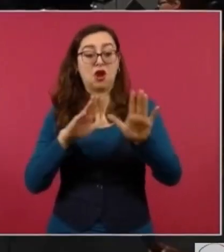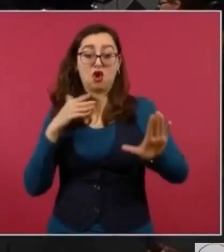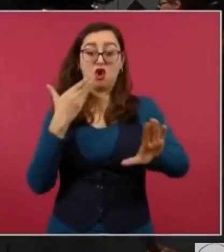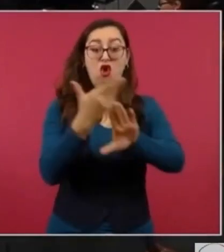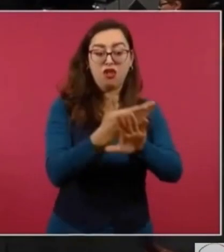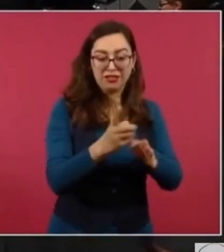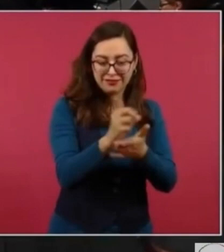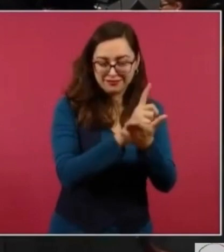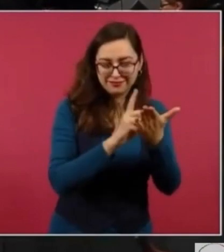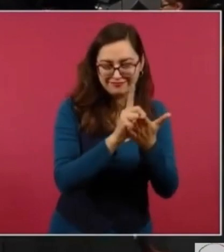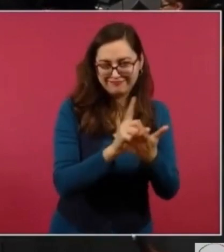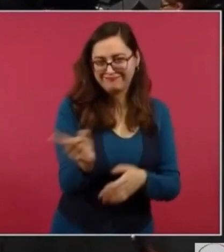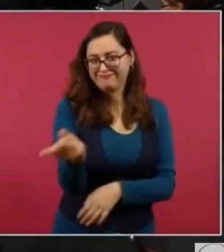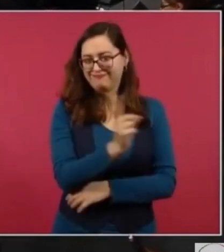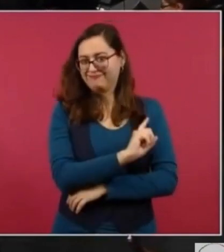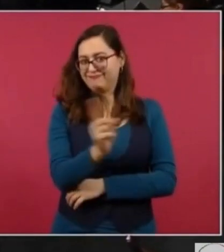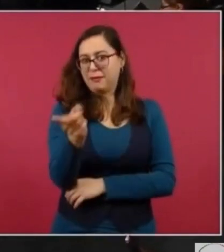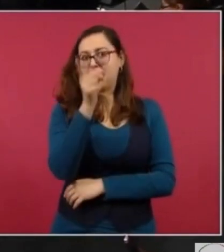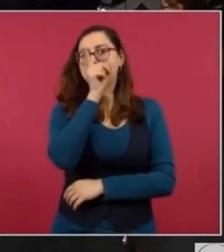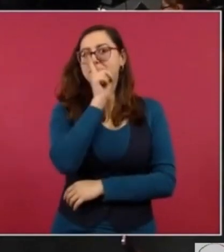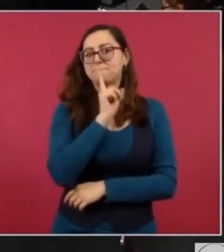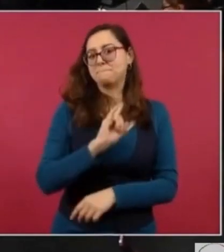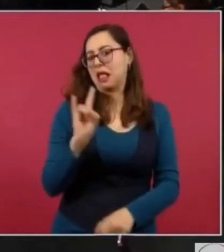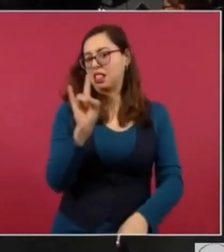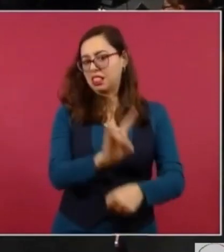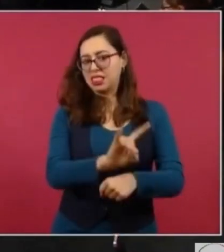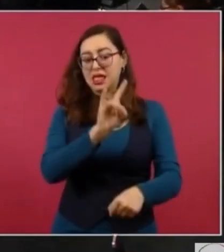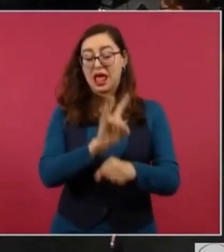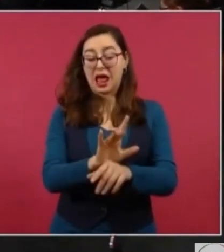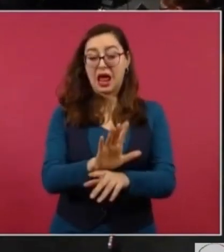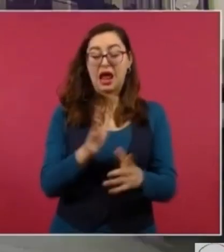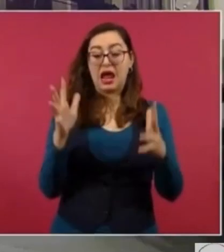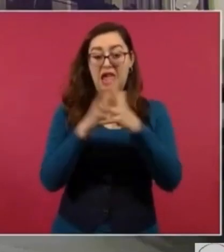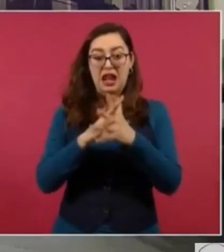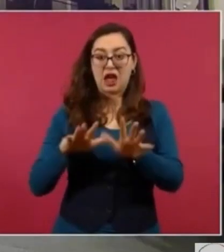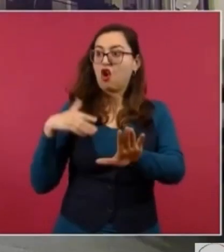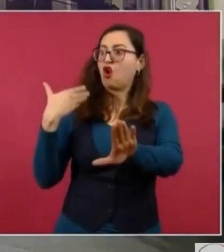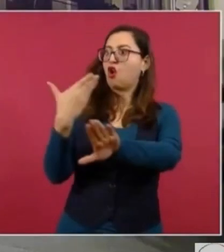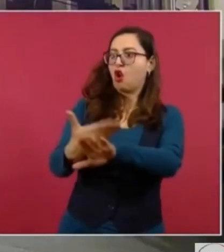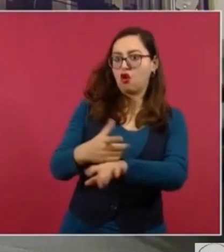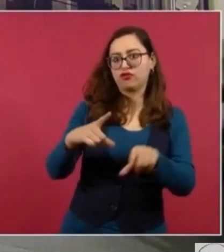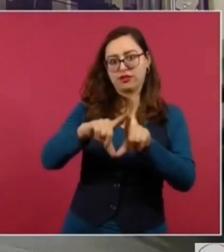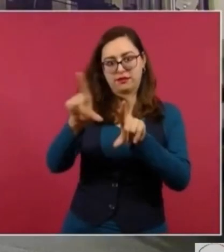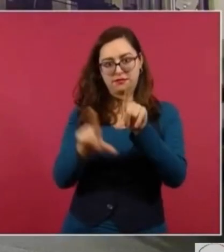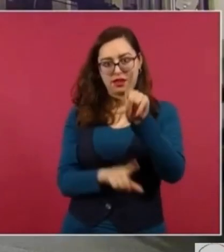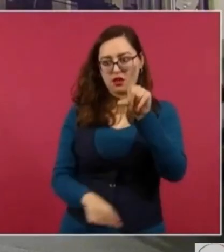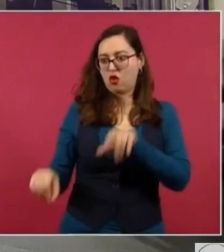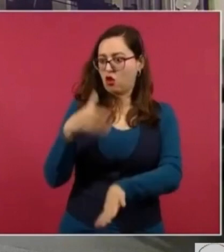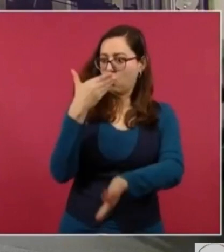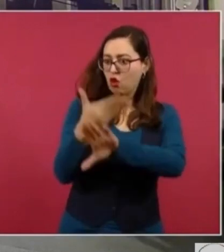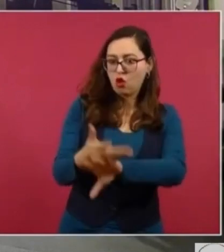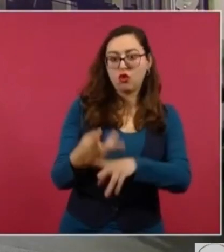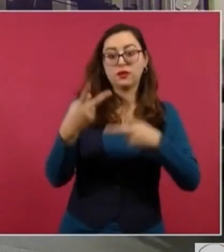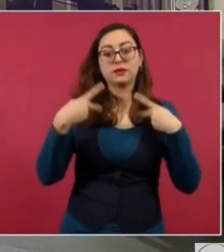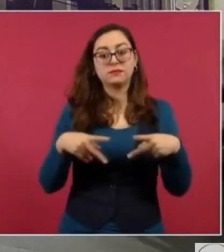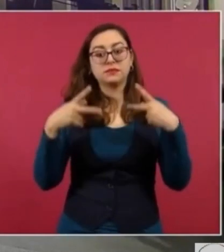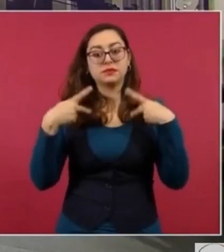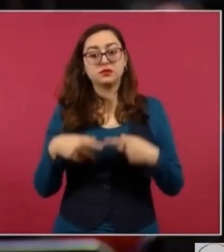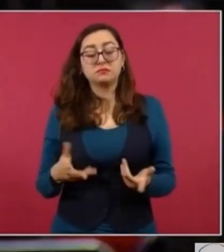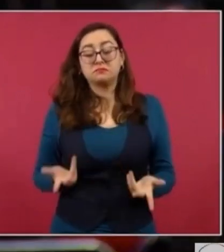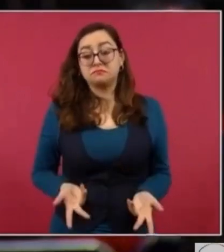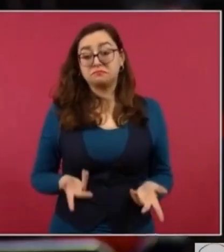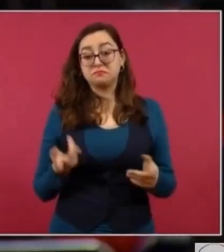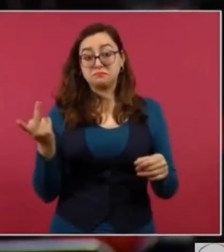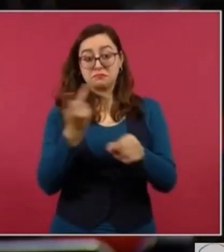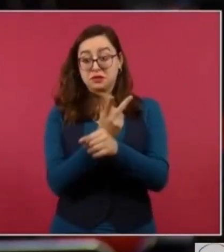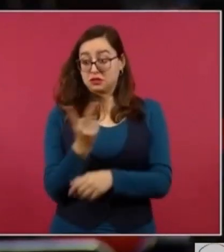esto. Preguntarle si estos dos exfuncionarios se han apegado al criterio de oportunidad o han pedido ser